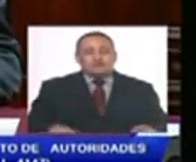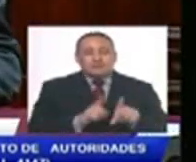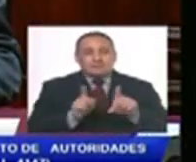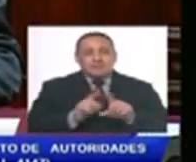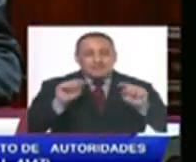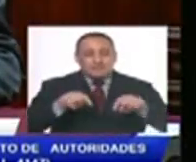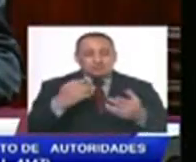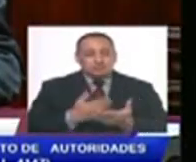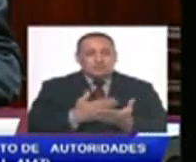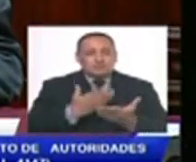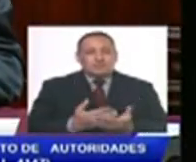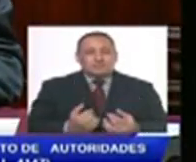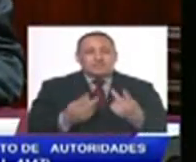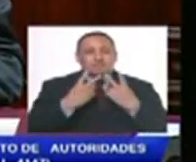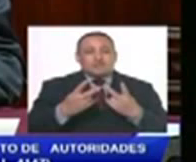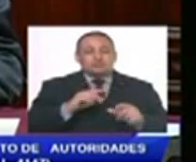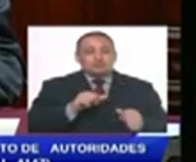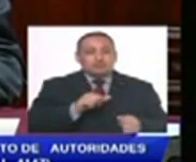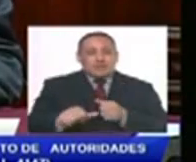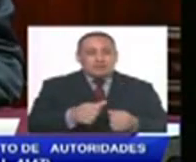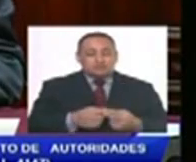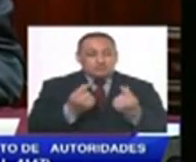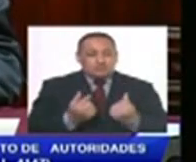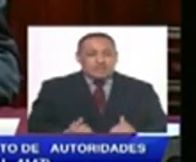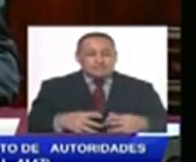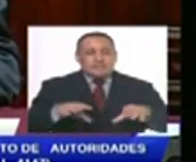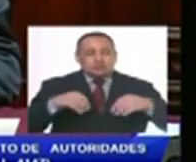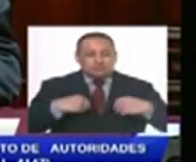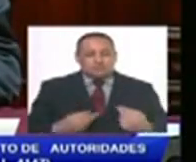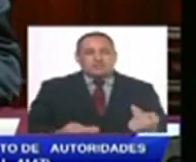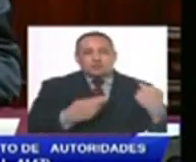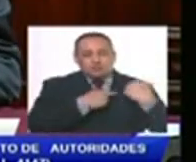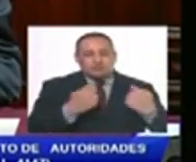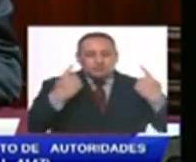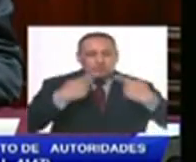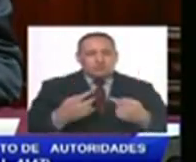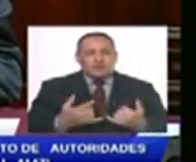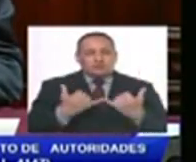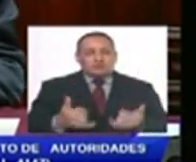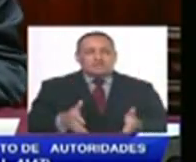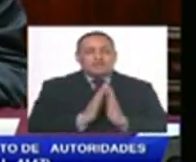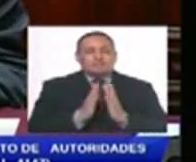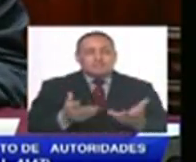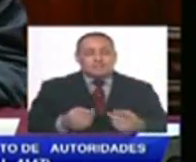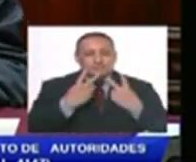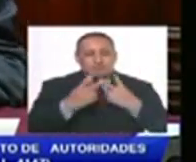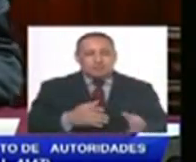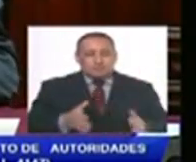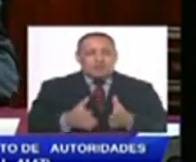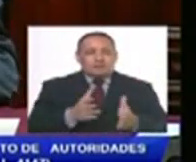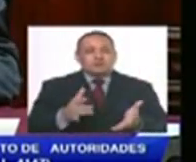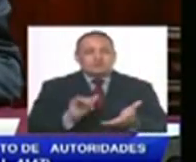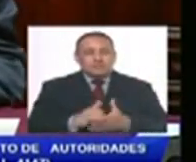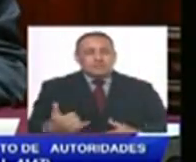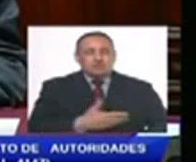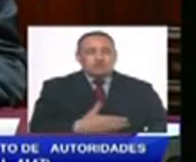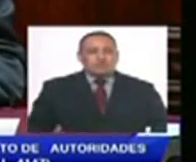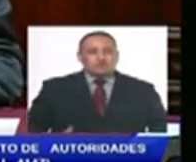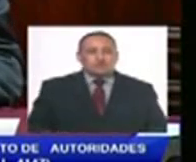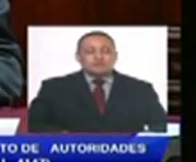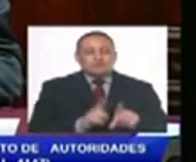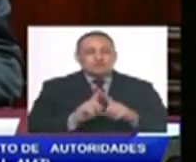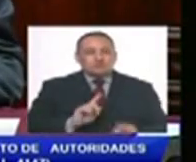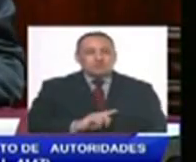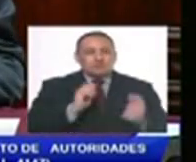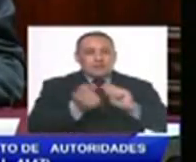lo presentó el congresista Ilich López y finalmente fue aceptado, o mejor dicho, fue aprobada esta